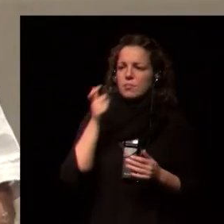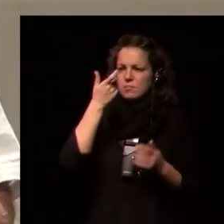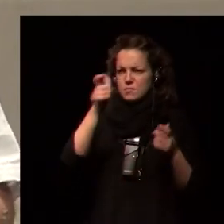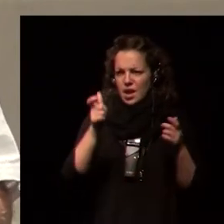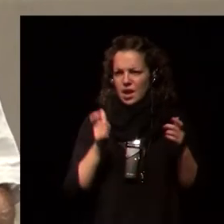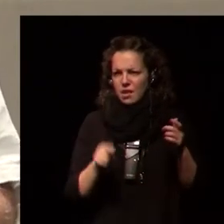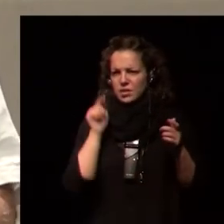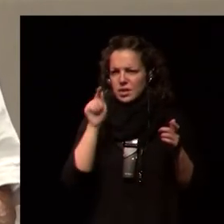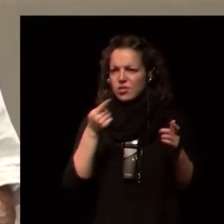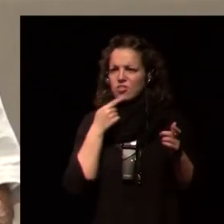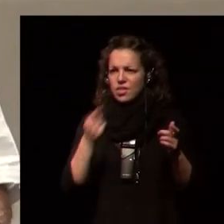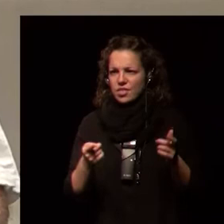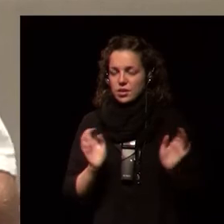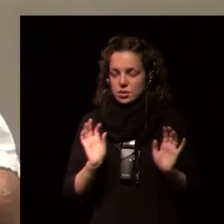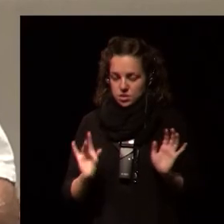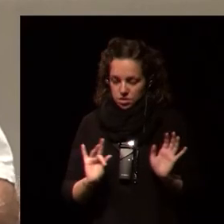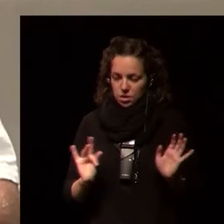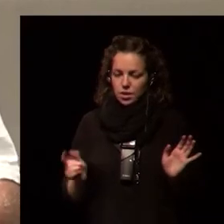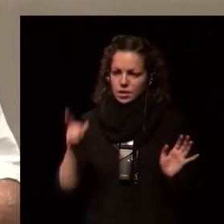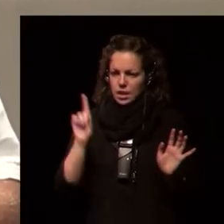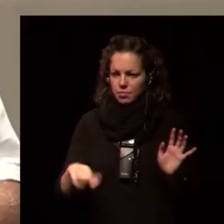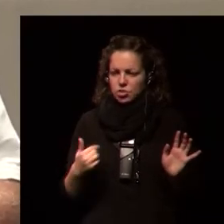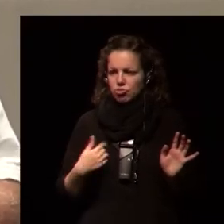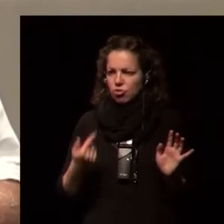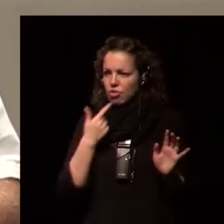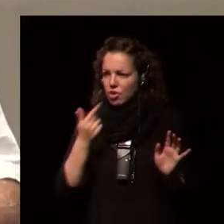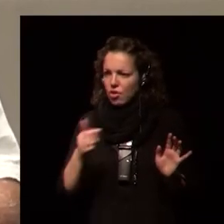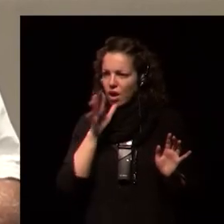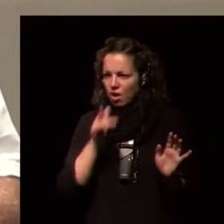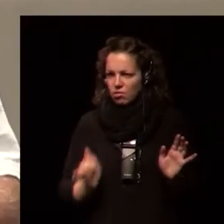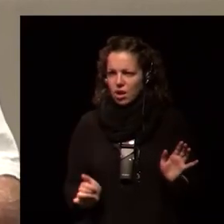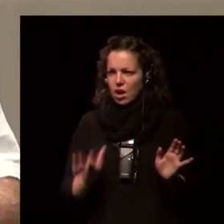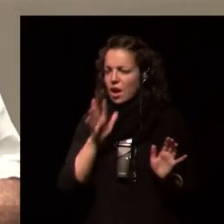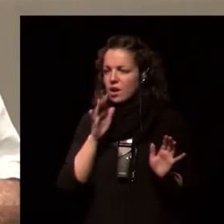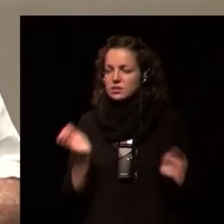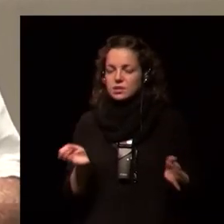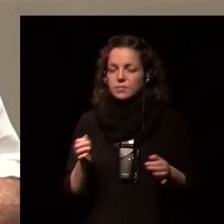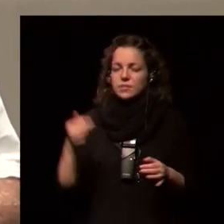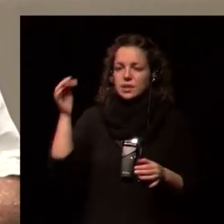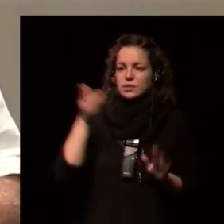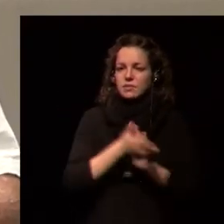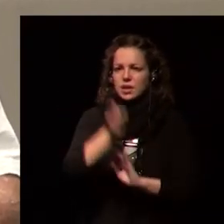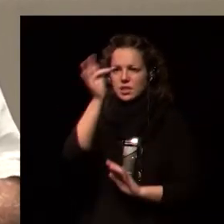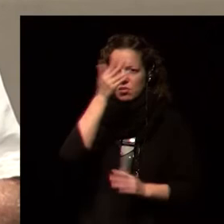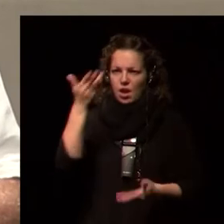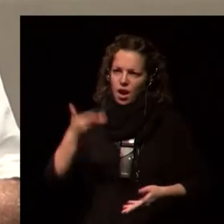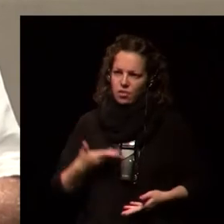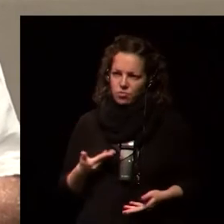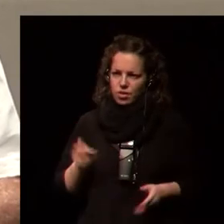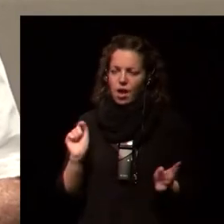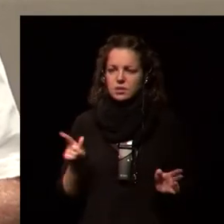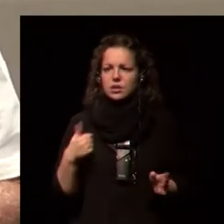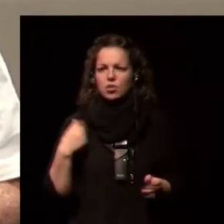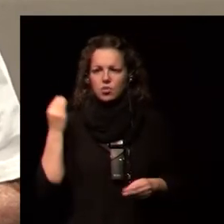ellos pronunciaban y sí, también las que yo pronuncio ahora. Así que la teoría ayuda, aunque creo siempre que debe